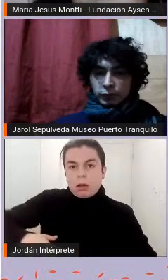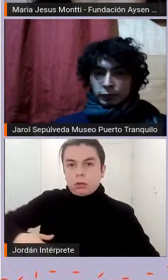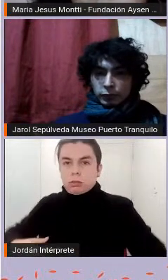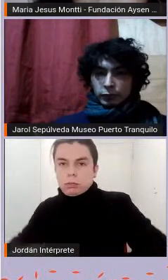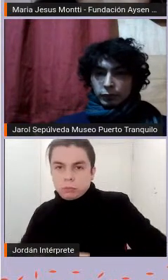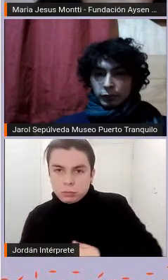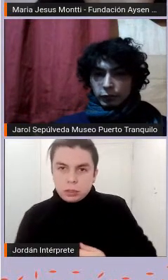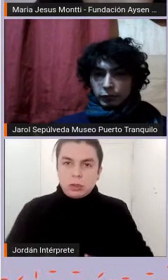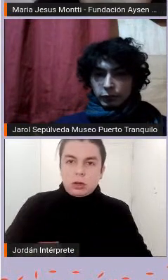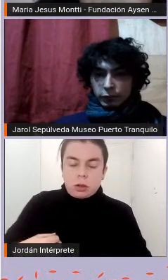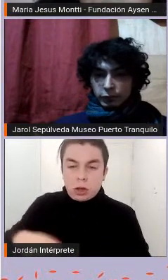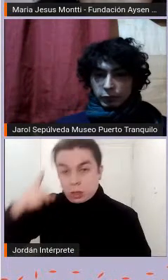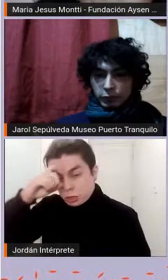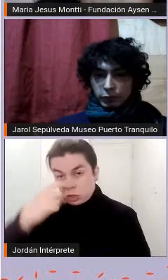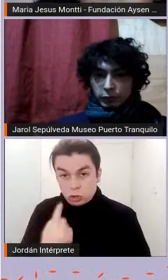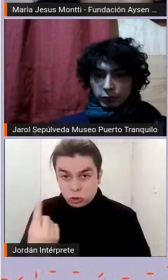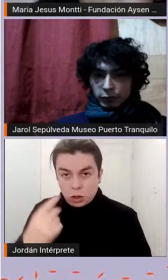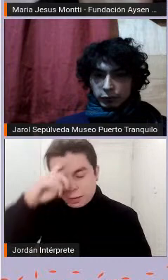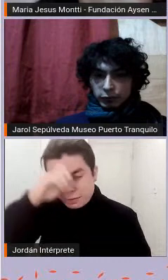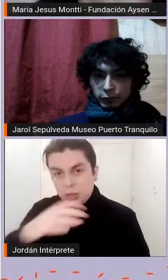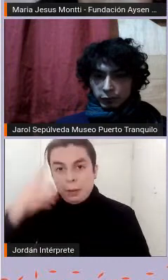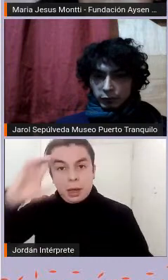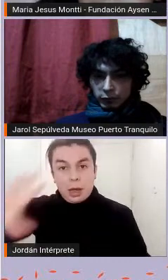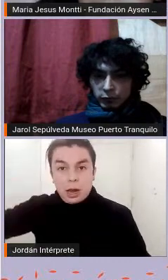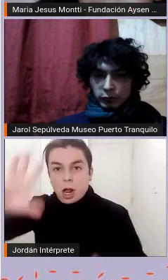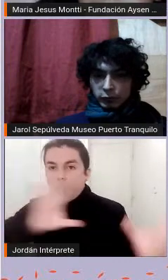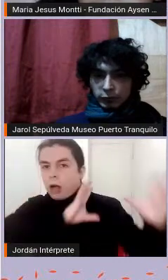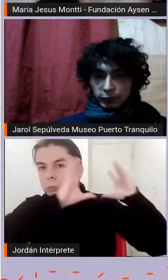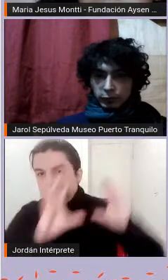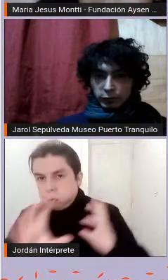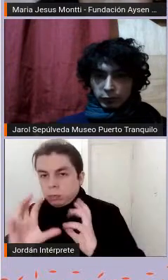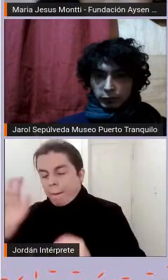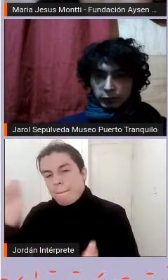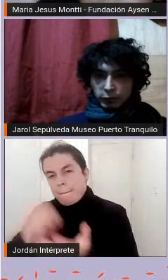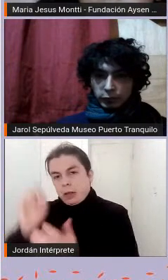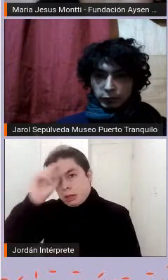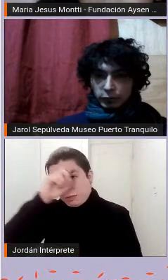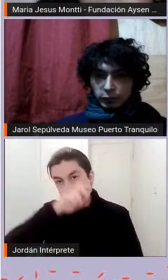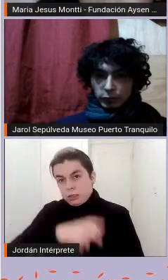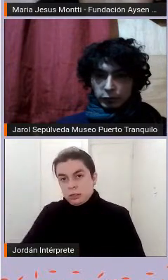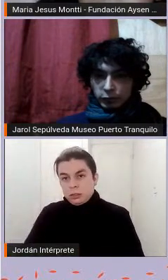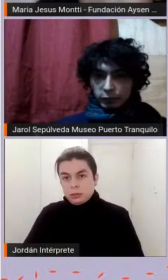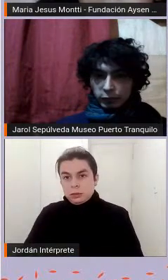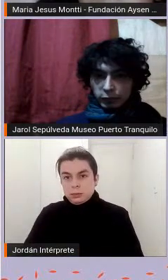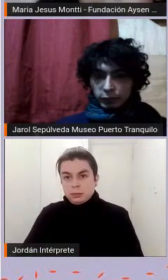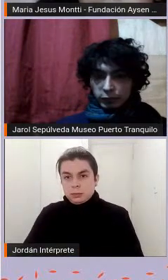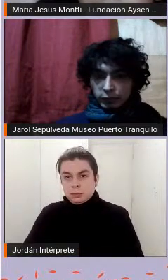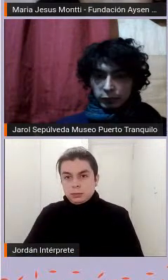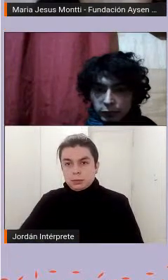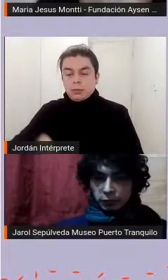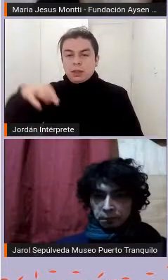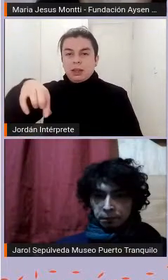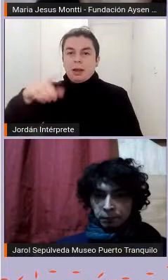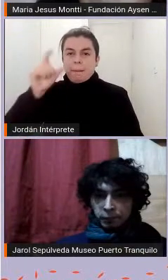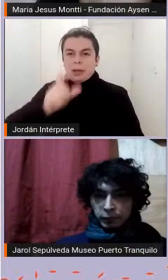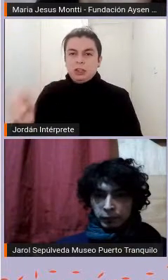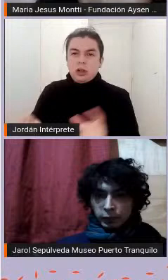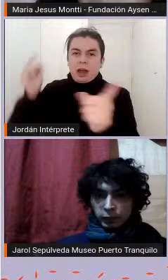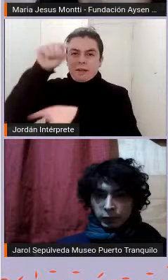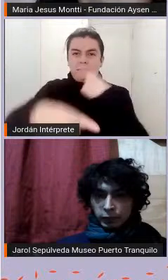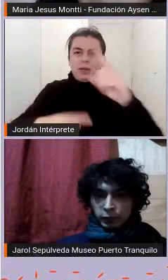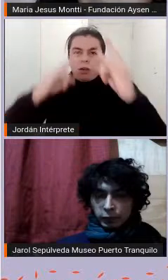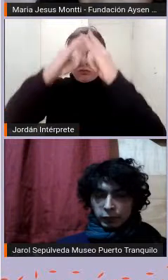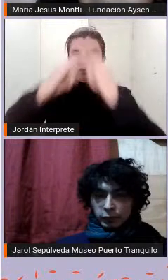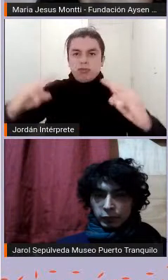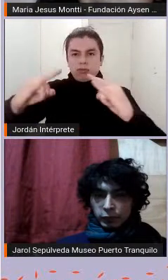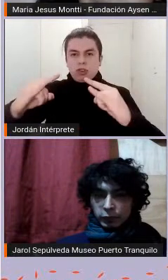imposible. Por lo tanto, lo que se hace es que mientras el grupo de porteadores llega a armar campamento, se devuelve